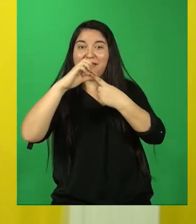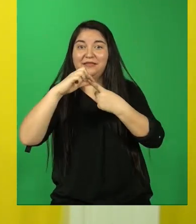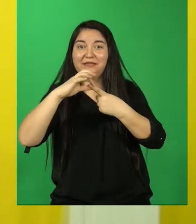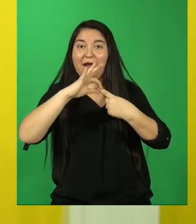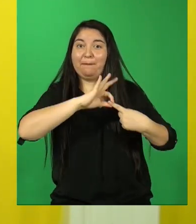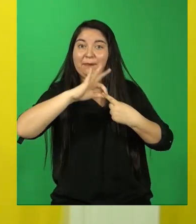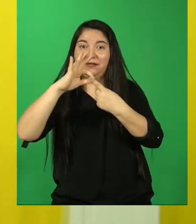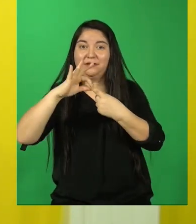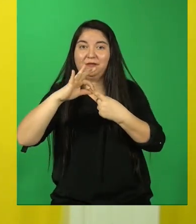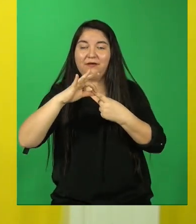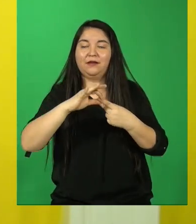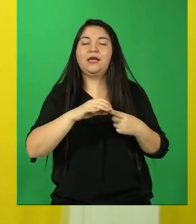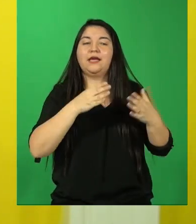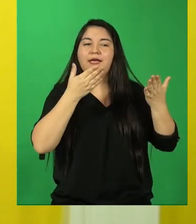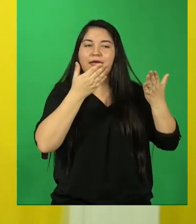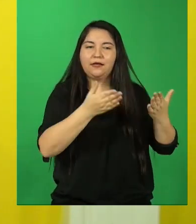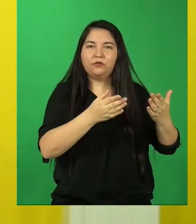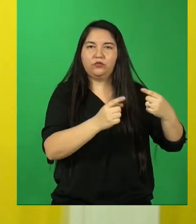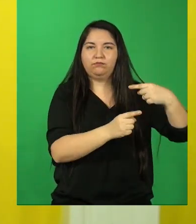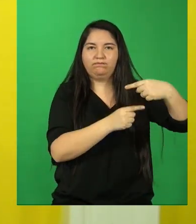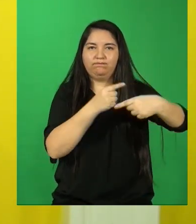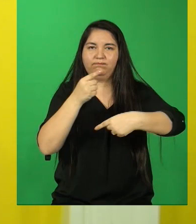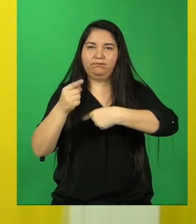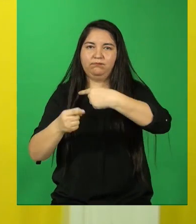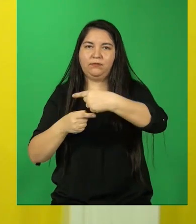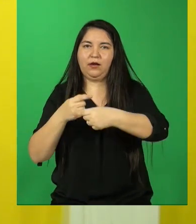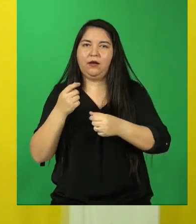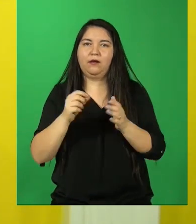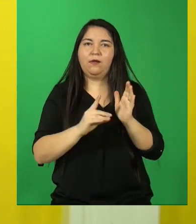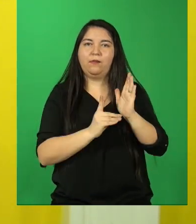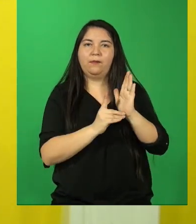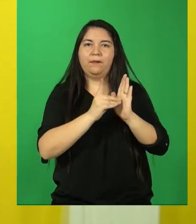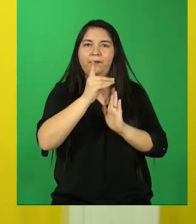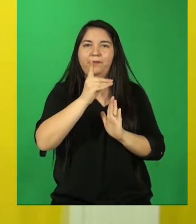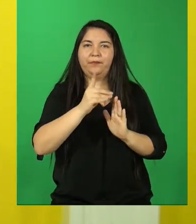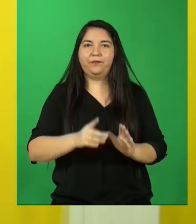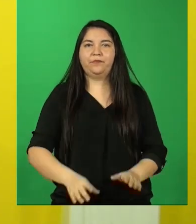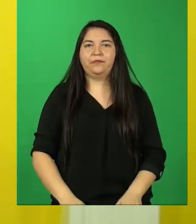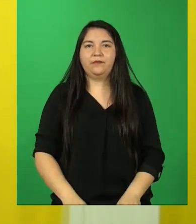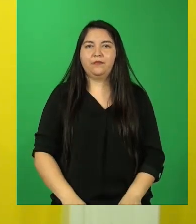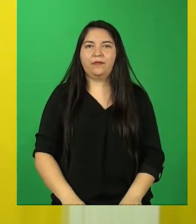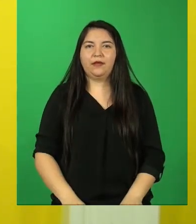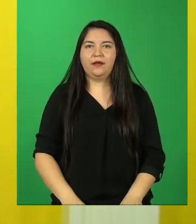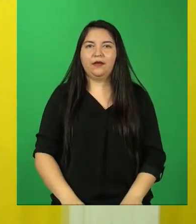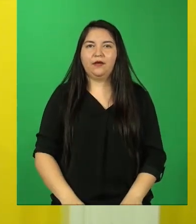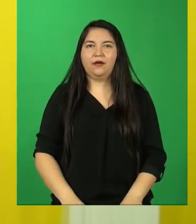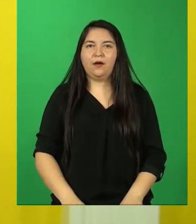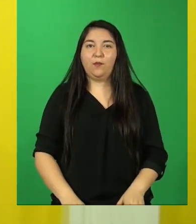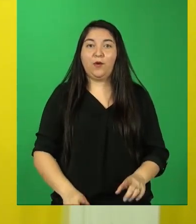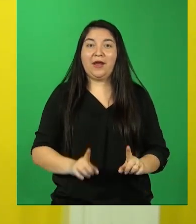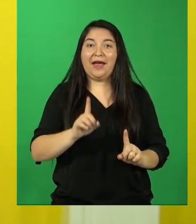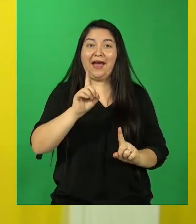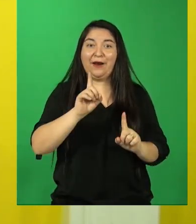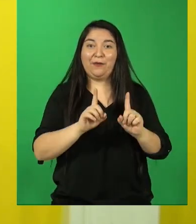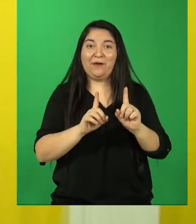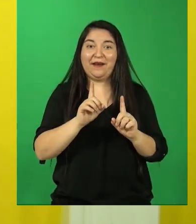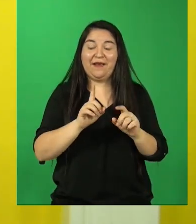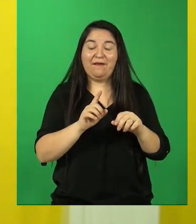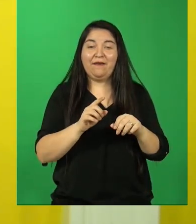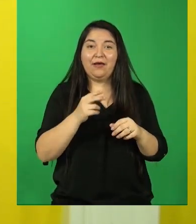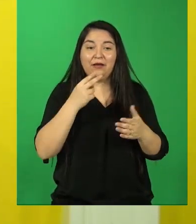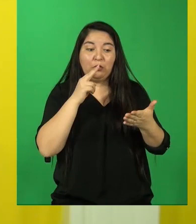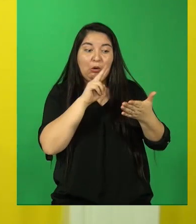tenemos el desarrollo. Ahí vienen momentos, ¿cierto?, de mucha tensión.